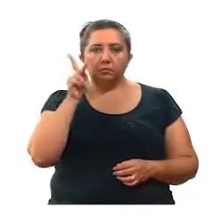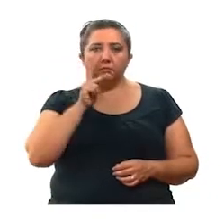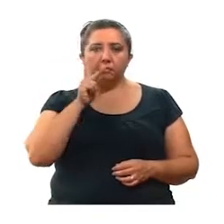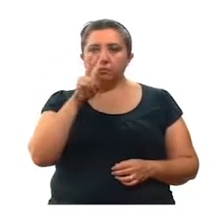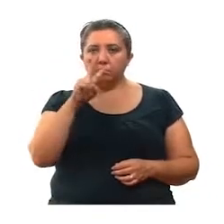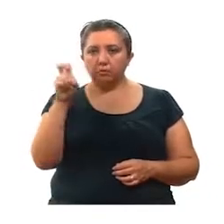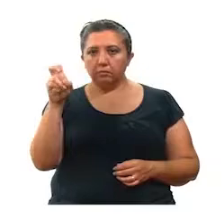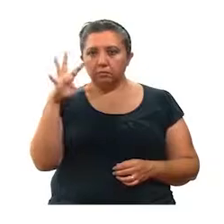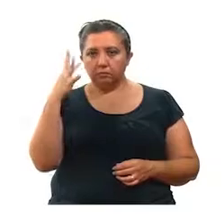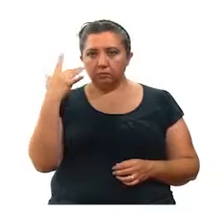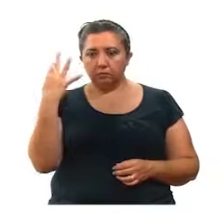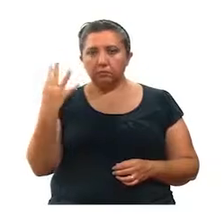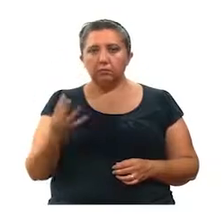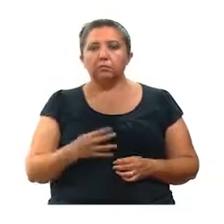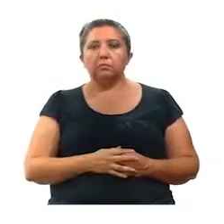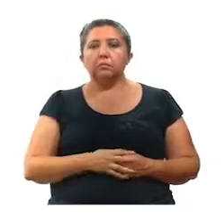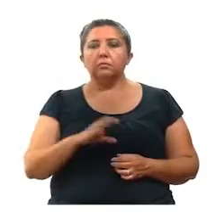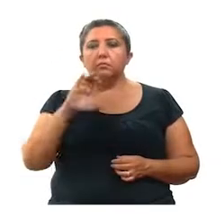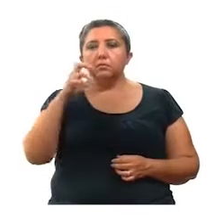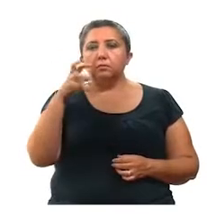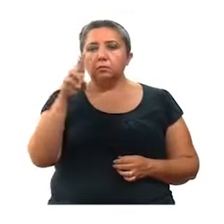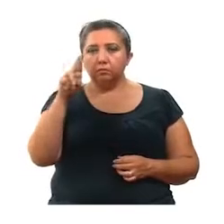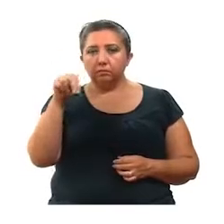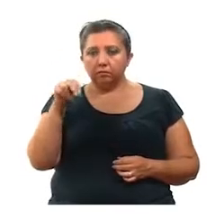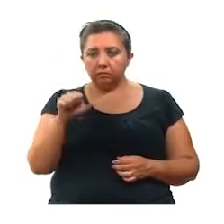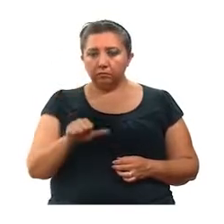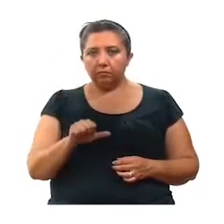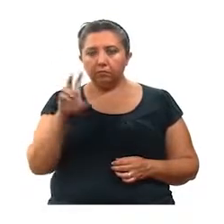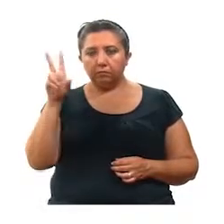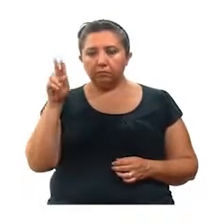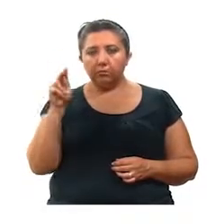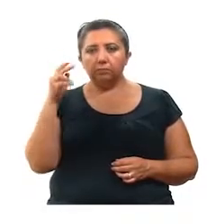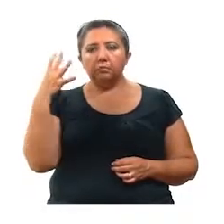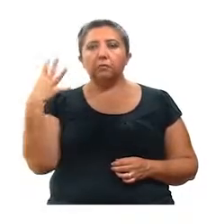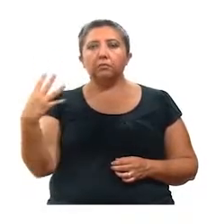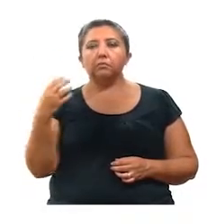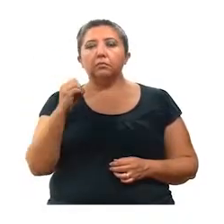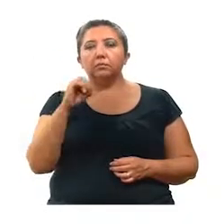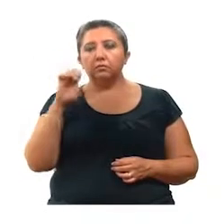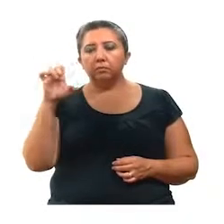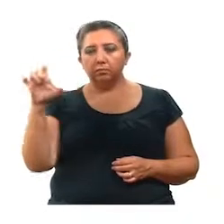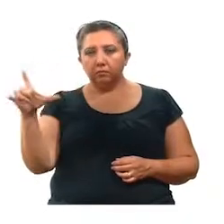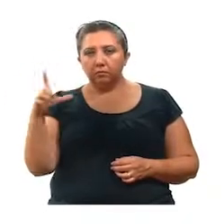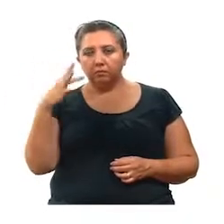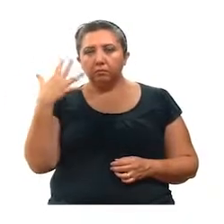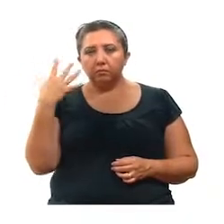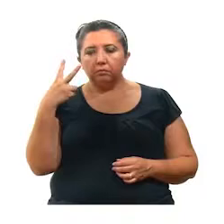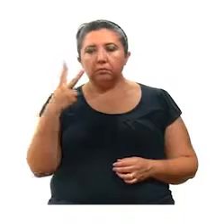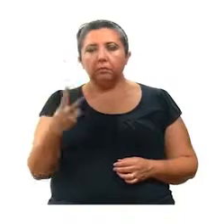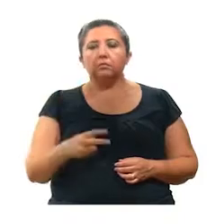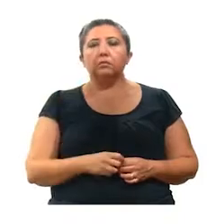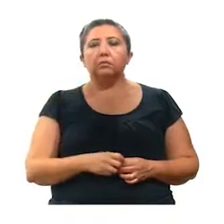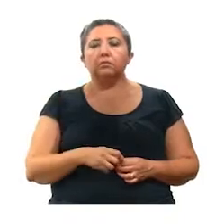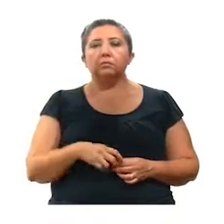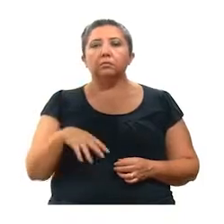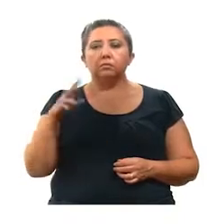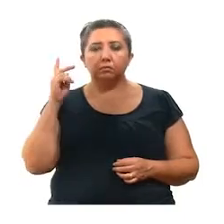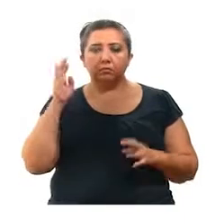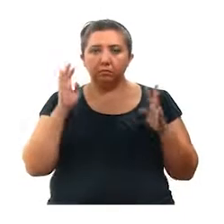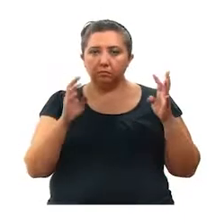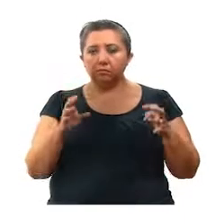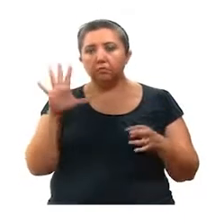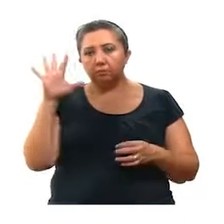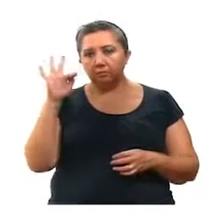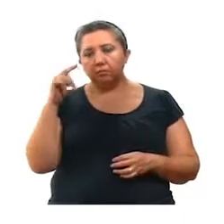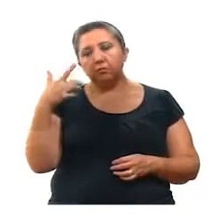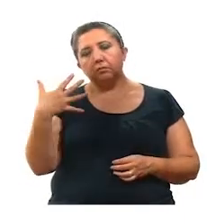II, 254, Chuburnad Hidalgo, 84, Ciudad Cauquel, 52, Francisco de